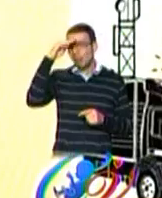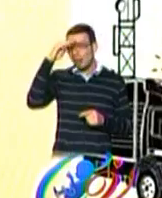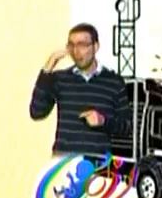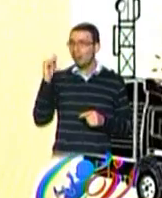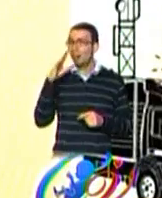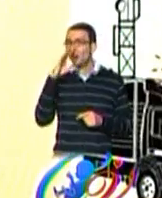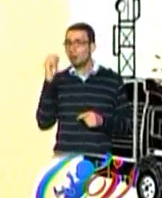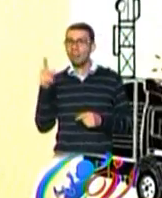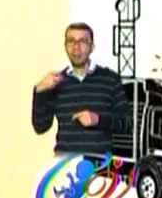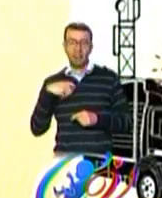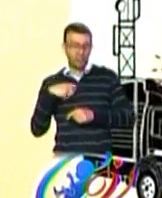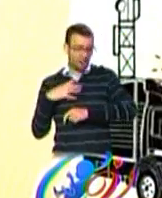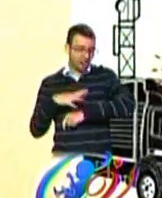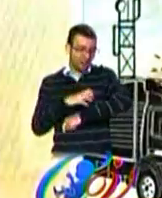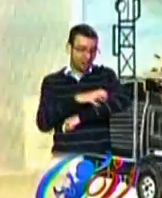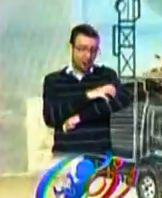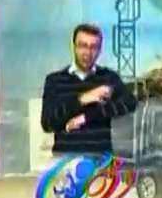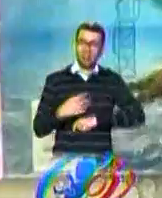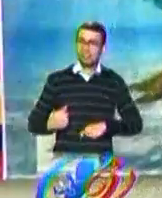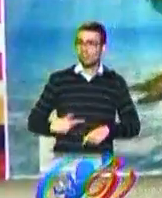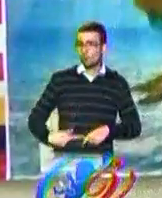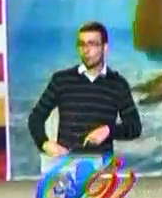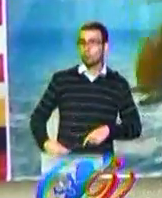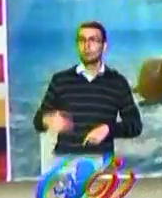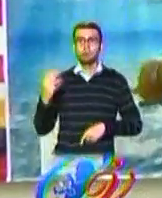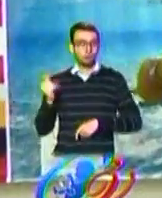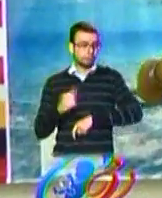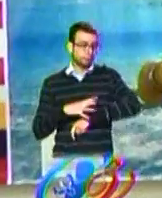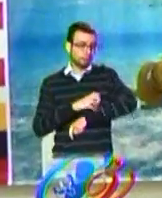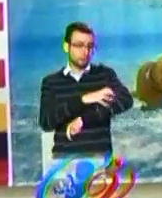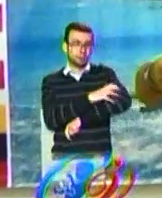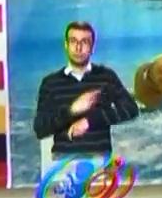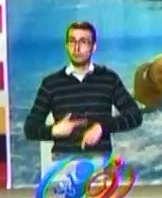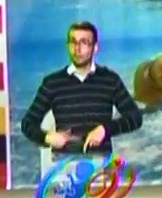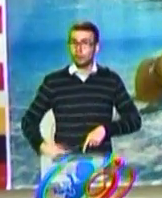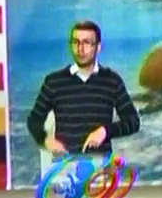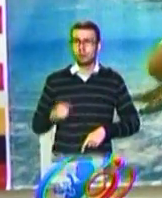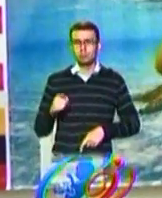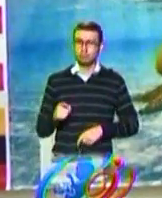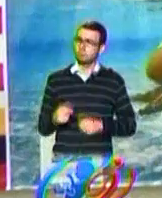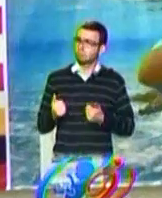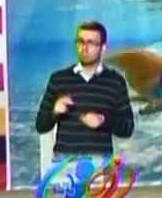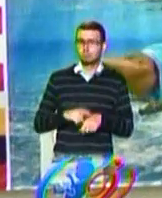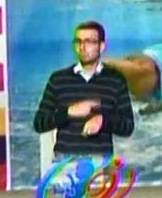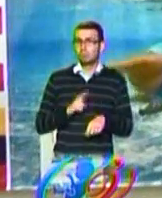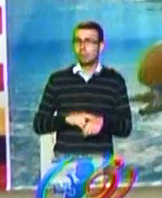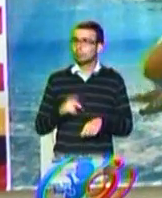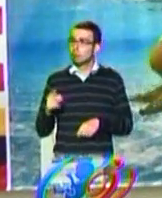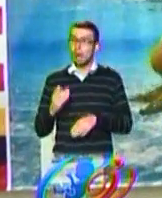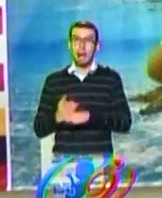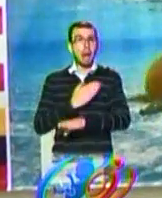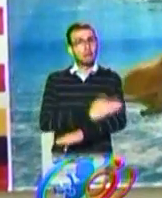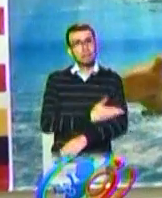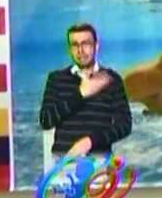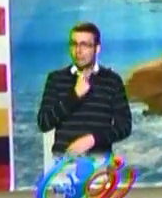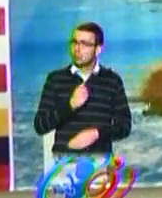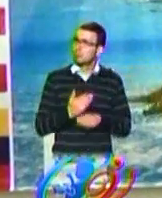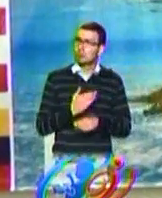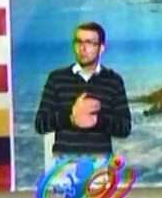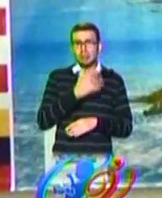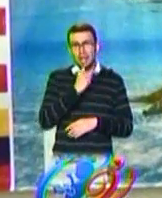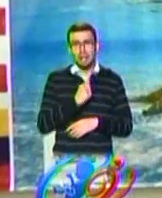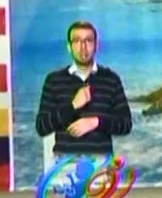de un cáncer de colon, una historia clínica absolutamente sana, ningún antecedente de